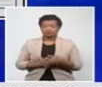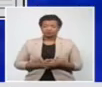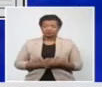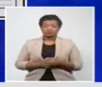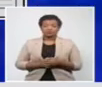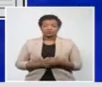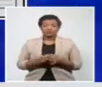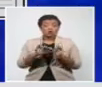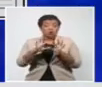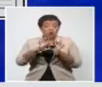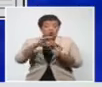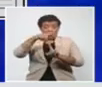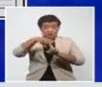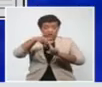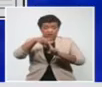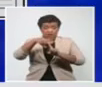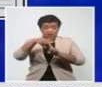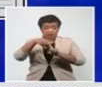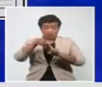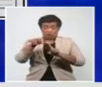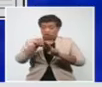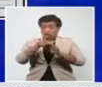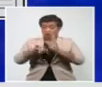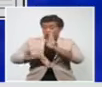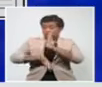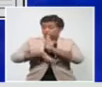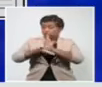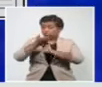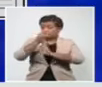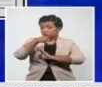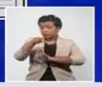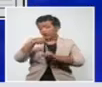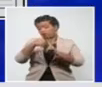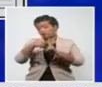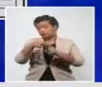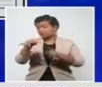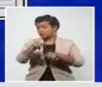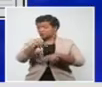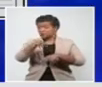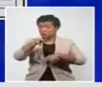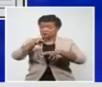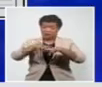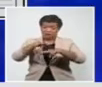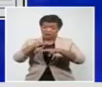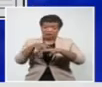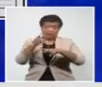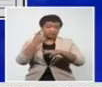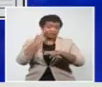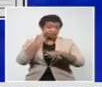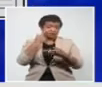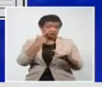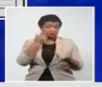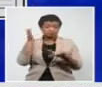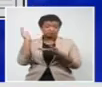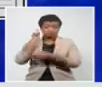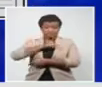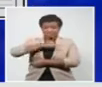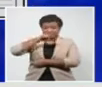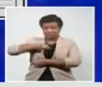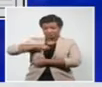mantiene elevada el número de casos, al igual que La Habana, como se puede ver ahí. Mayabé, que ha